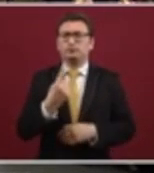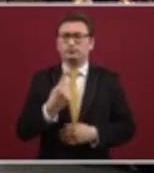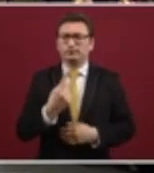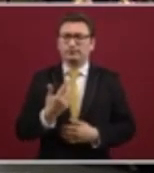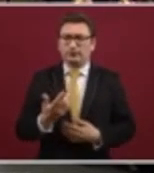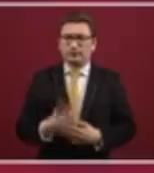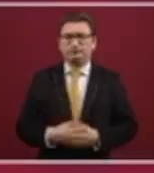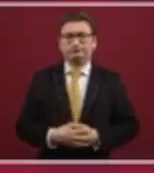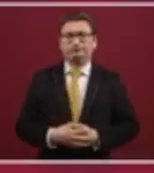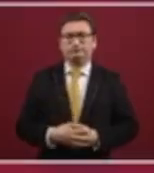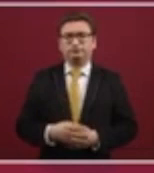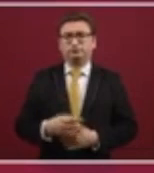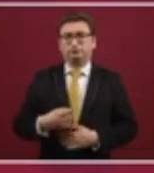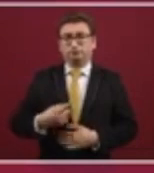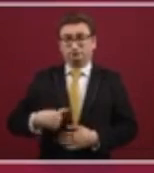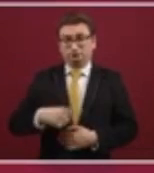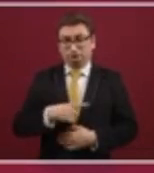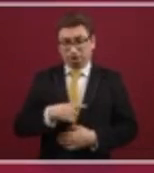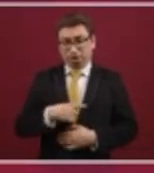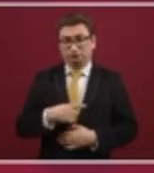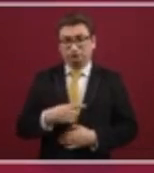vamos a